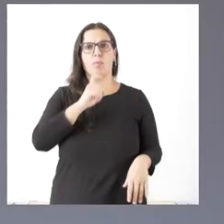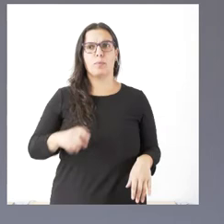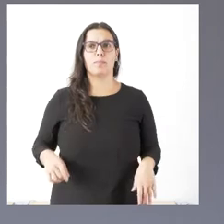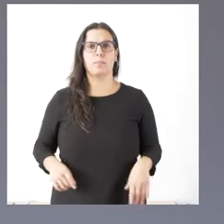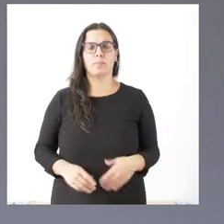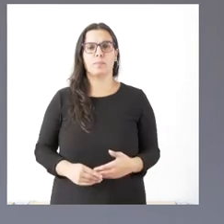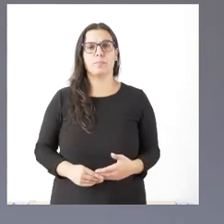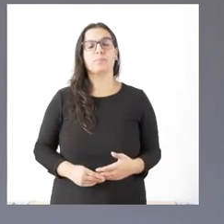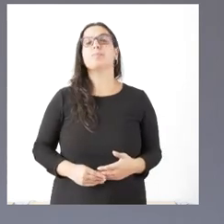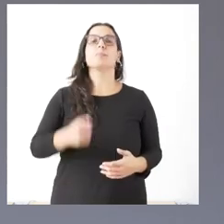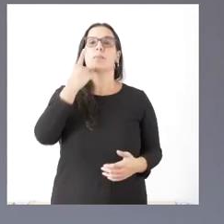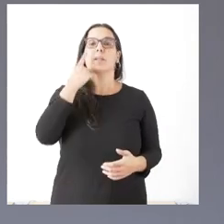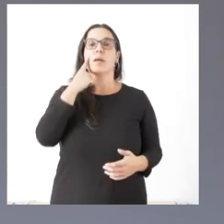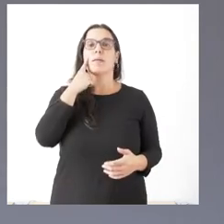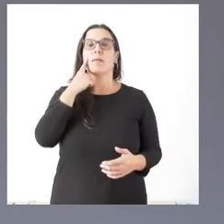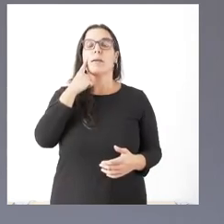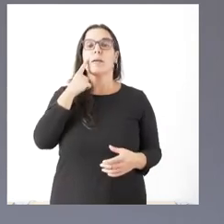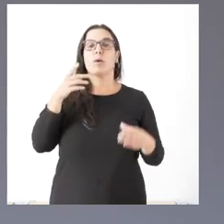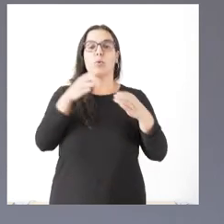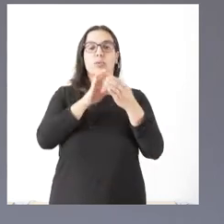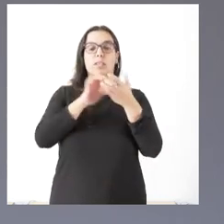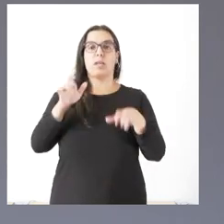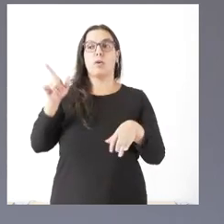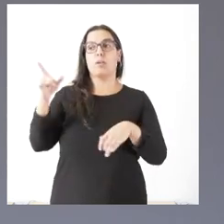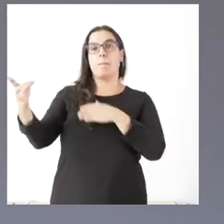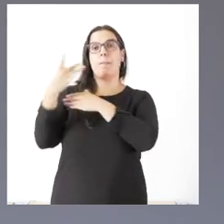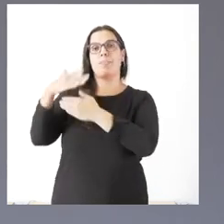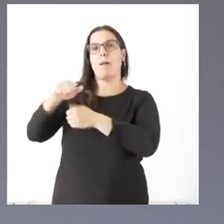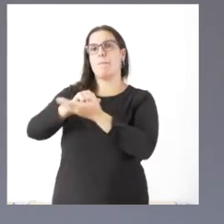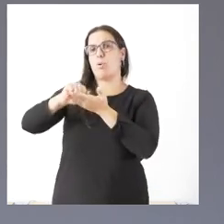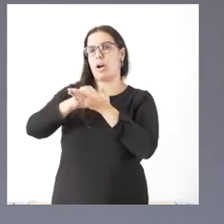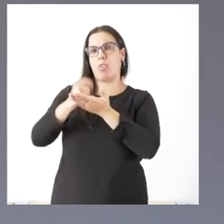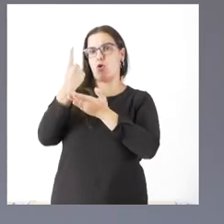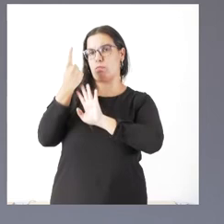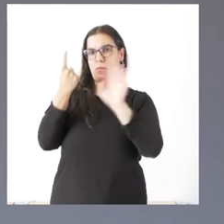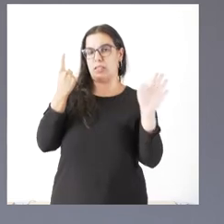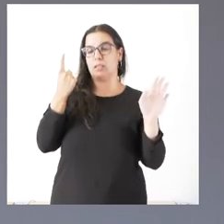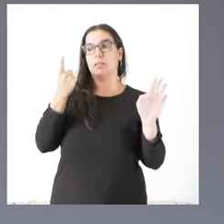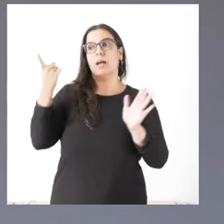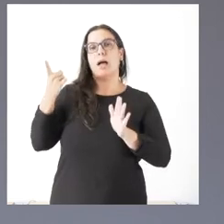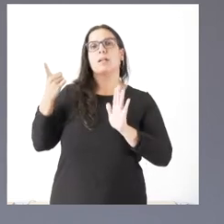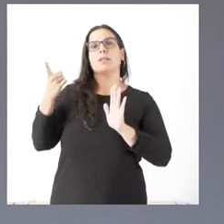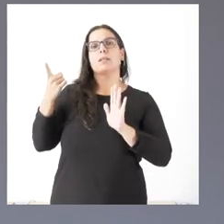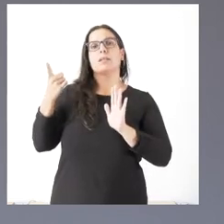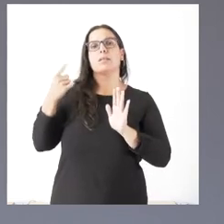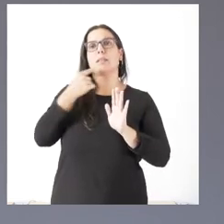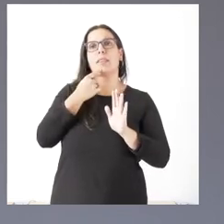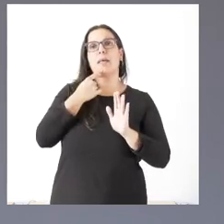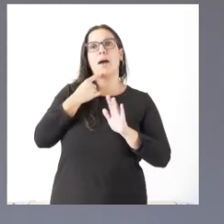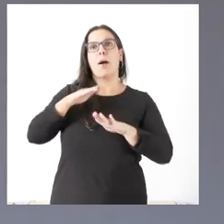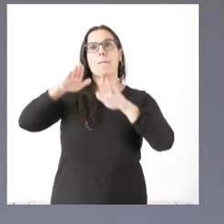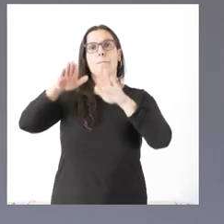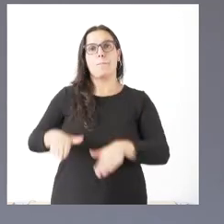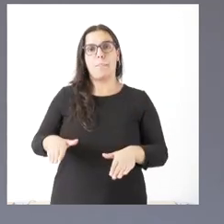La Junta solo conoce un borrador de mapa que nos trasladaron desde el Ministerio y que recogía la supresión de paradas en